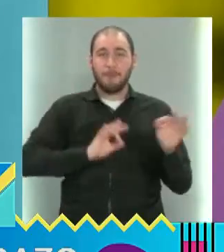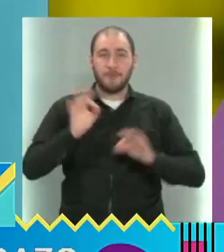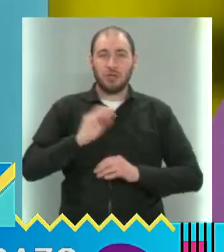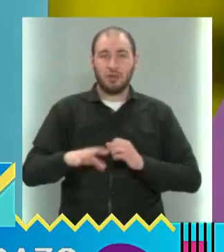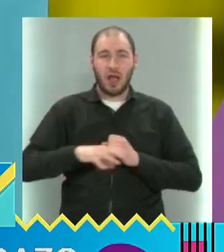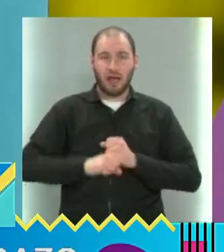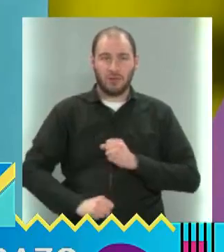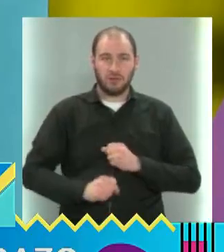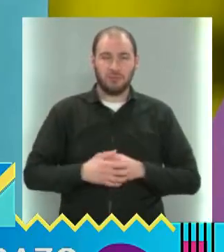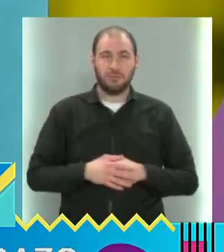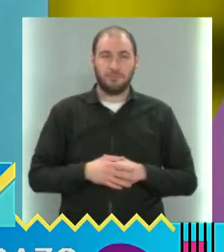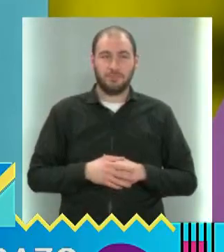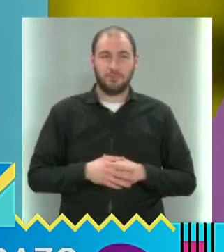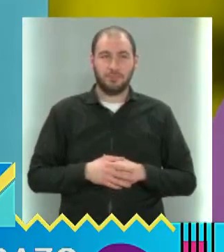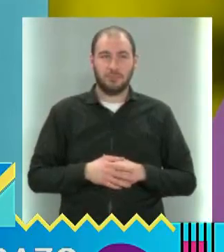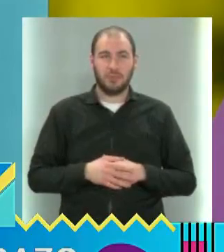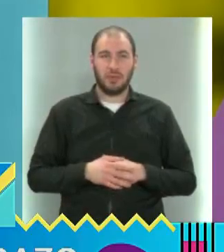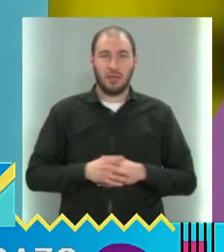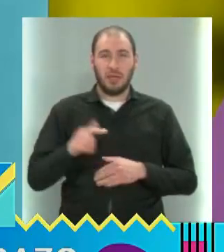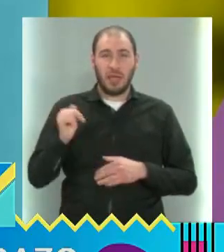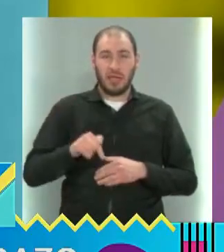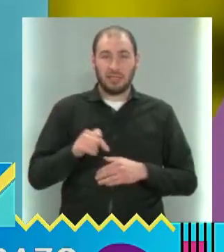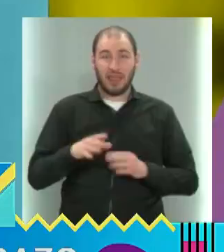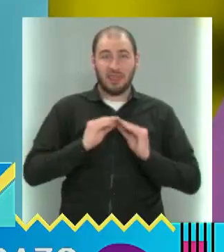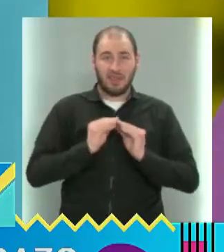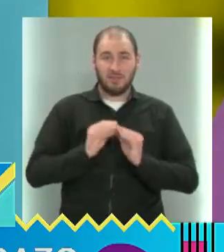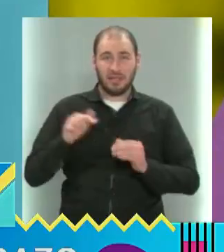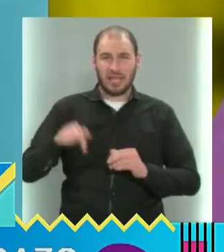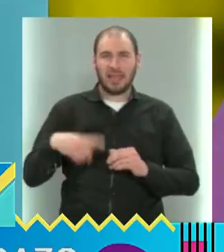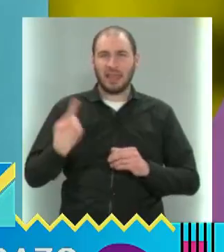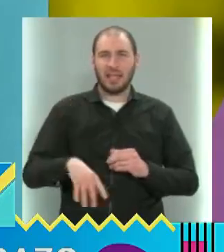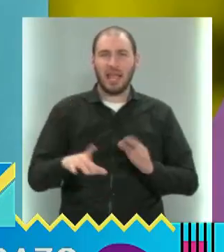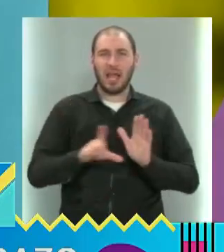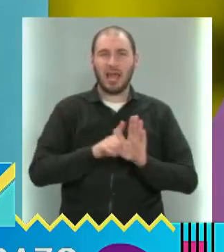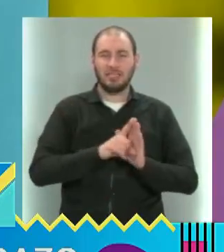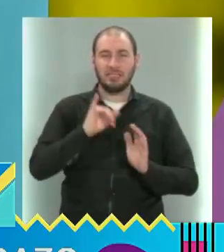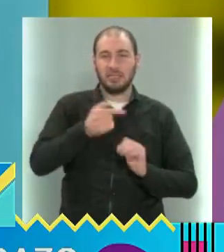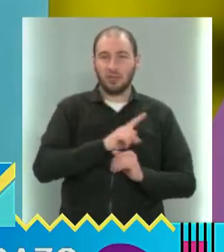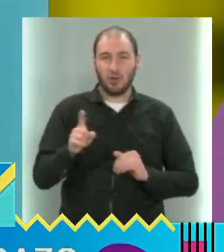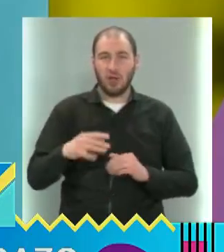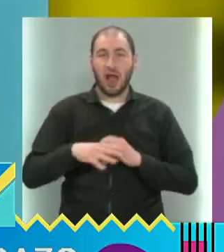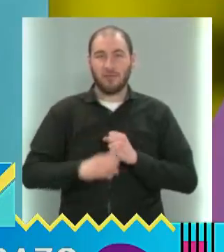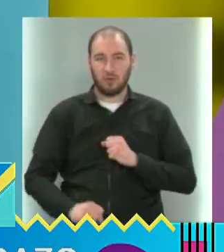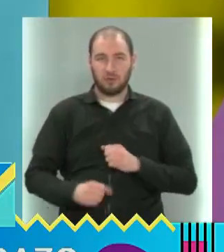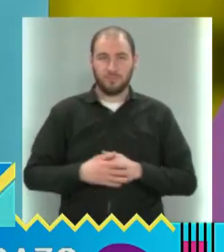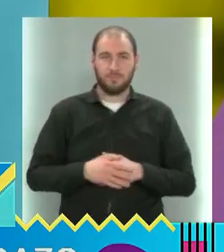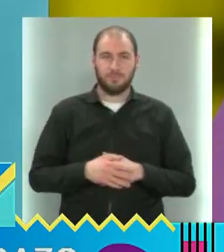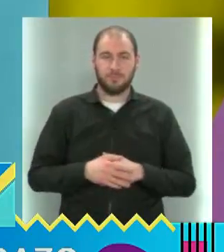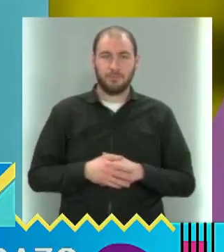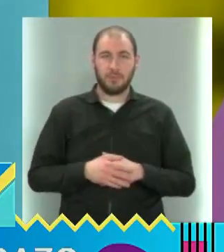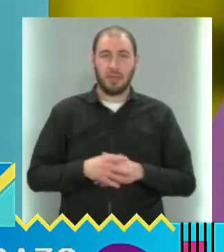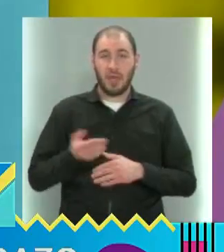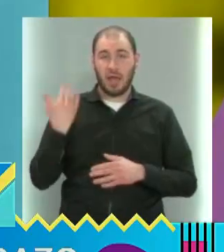proyecto de interrupción voluntaria del embarazo y este debate que tiene que ver con la legalización o no del aborto, ¿sí? Que